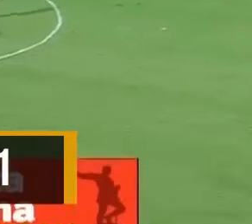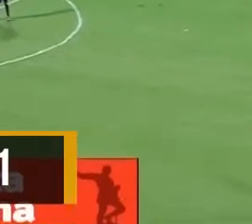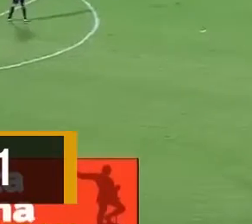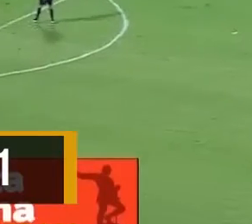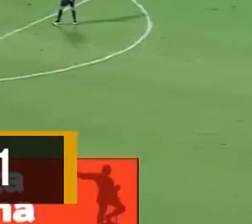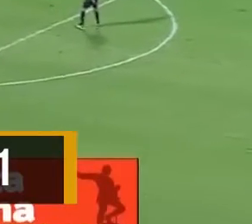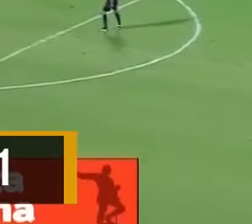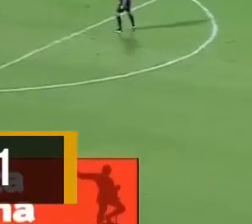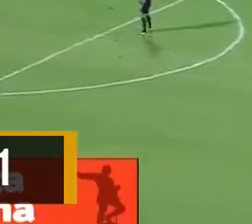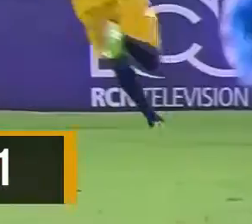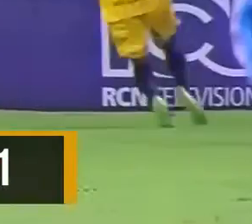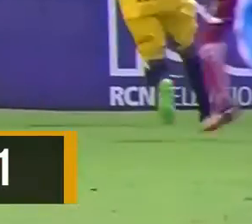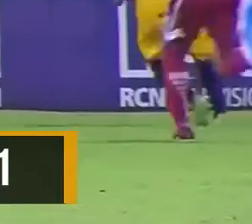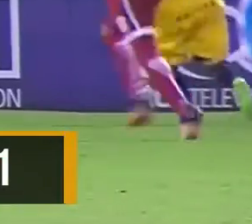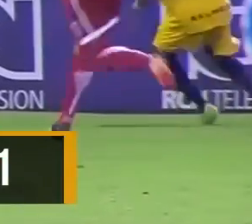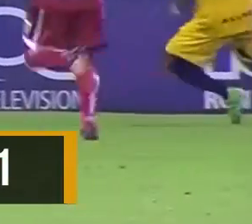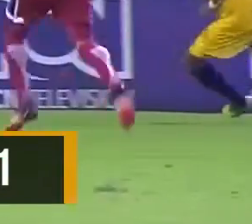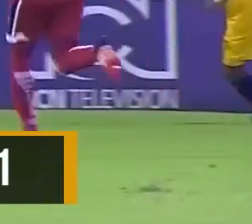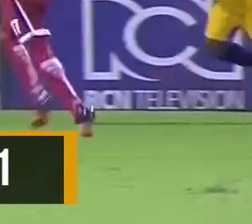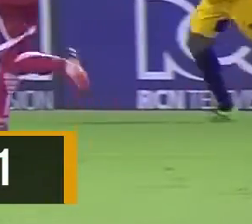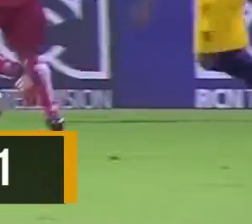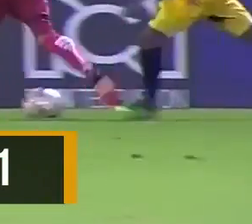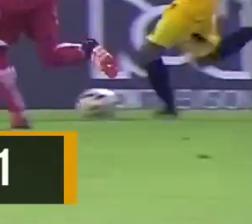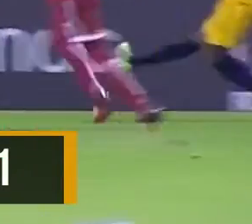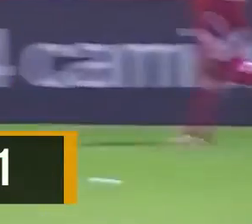cifras definitivas al marcador.